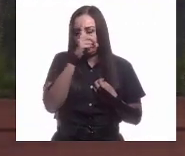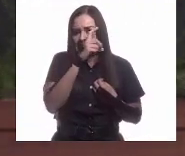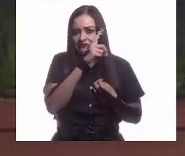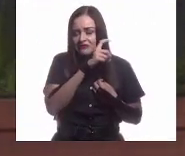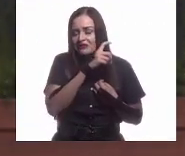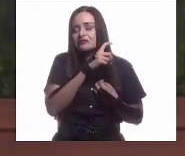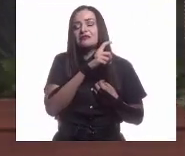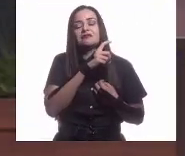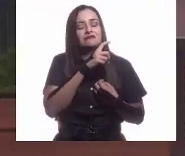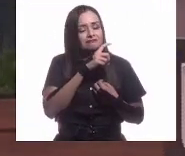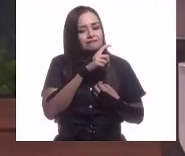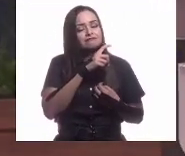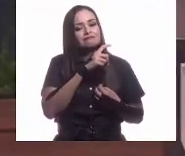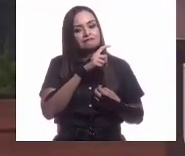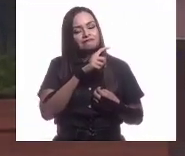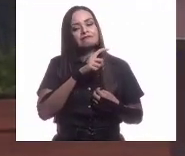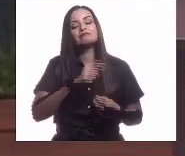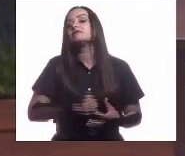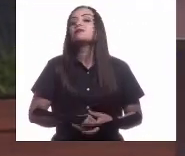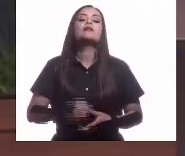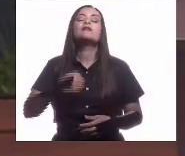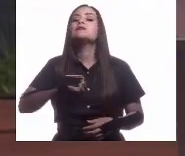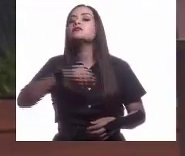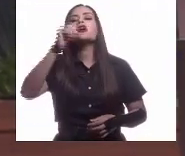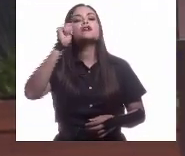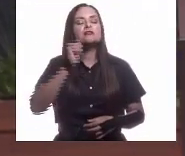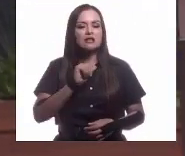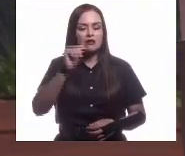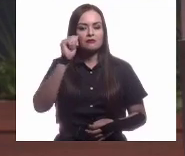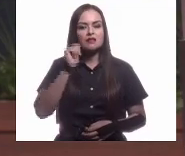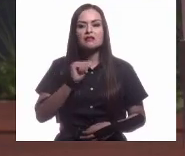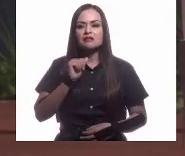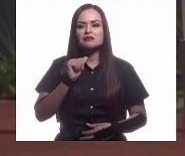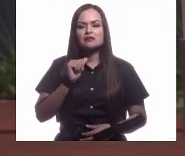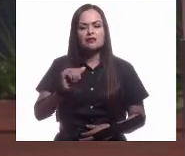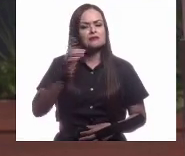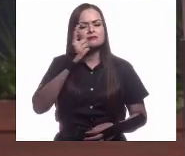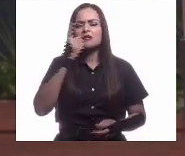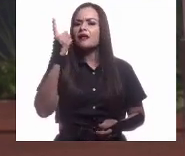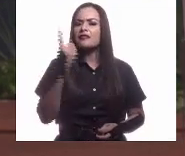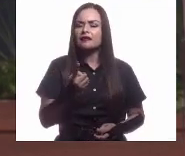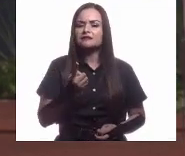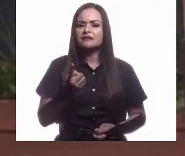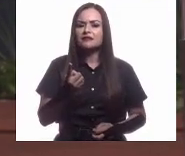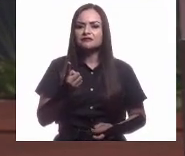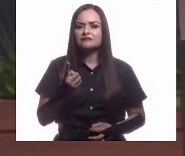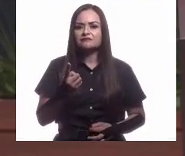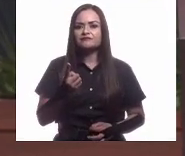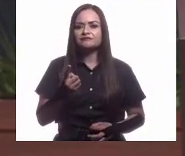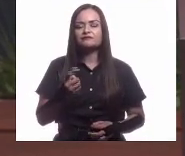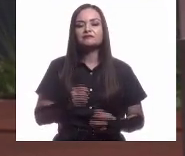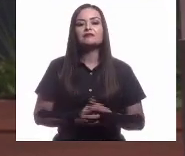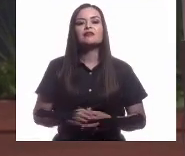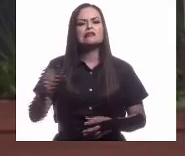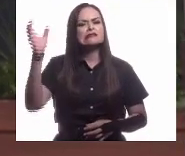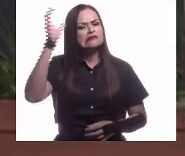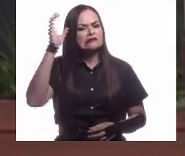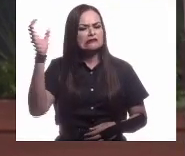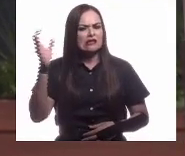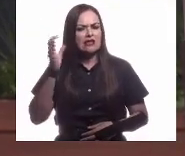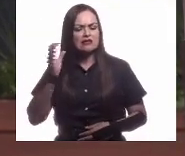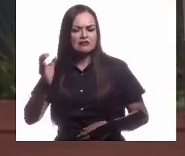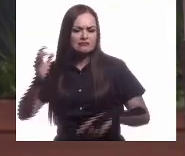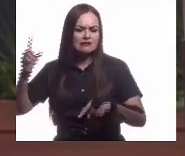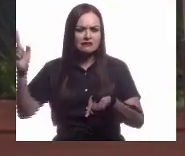también. Pero siempre tuve y transmití la convicción de que el crimen se enfrenta con la